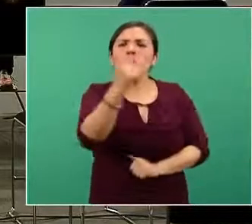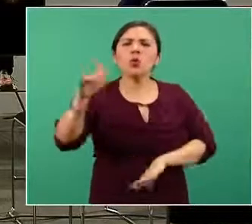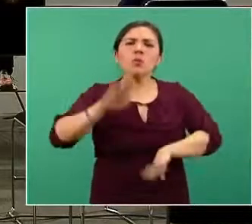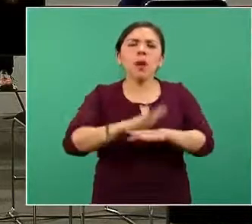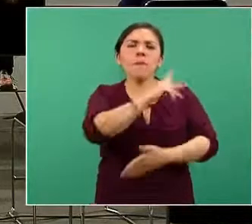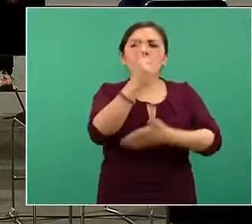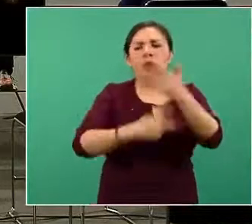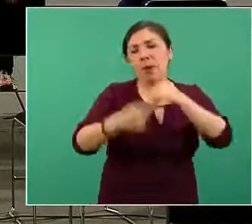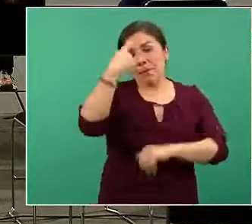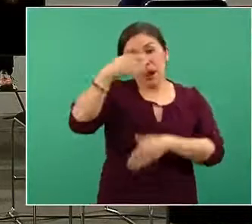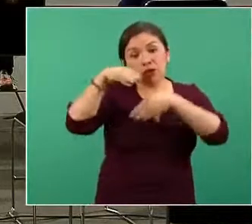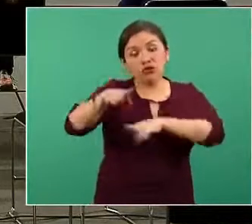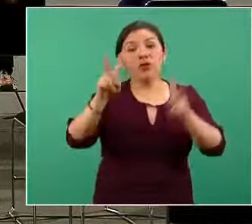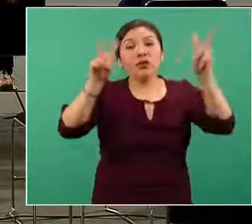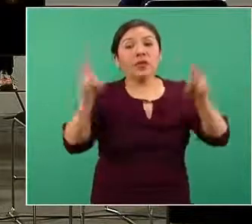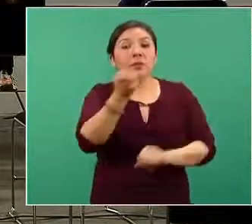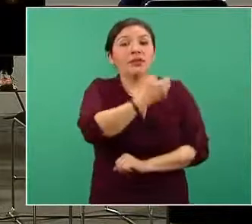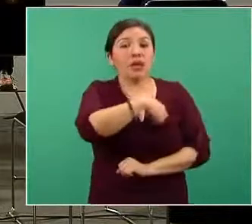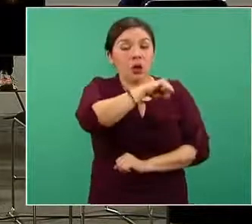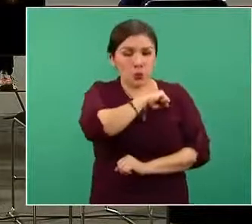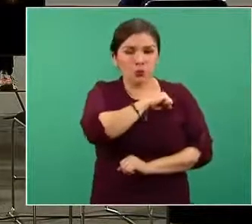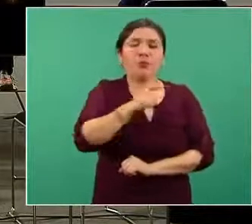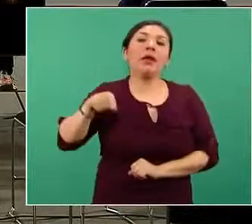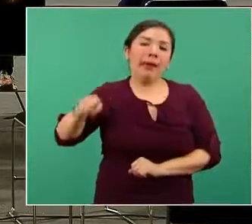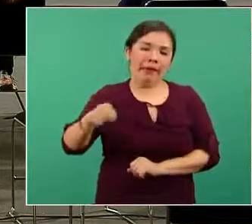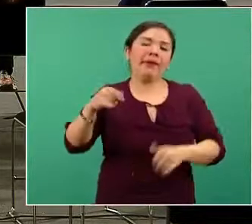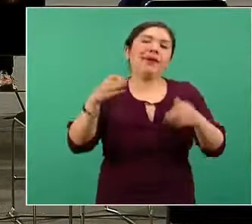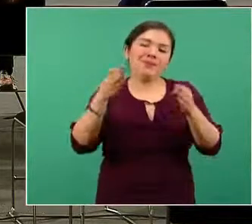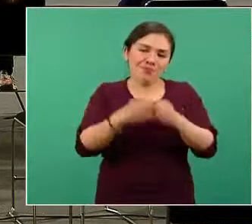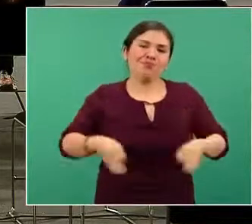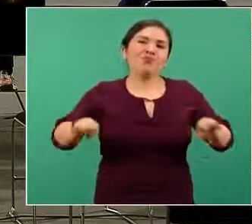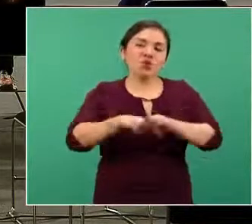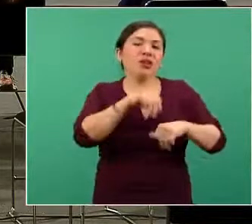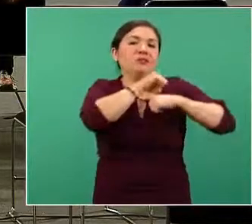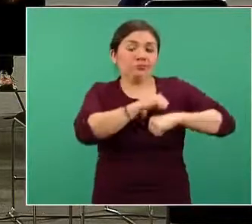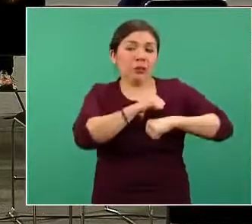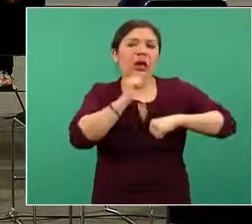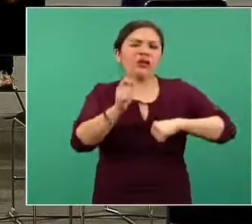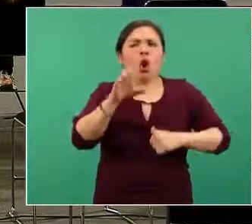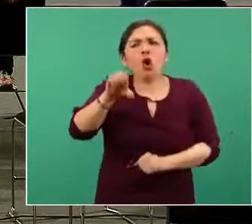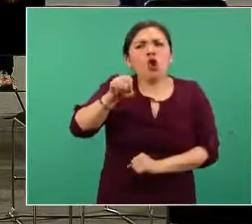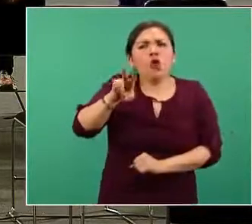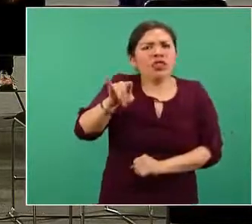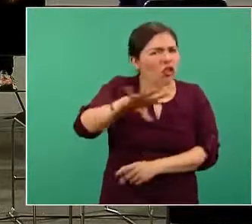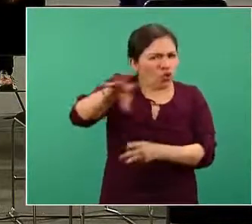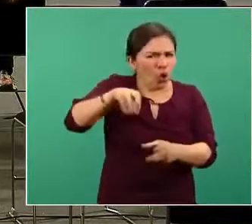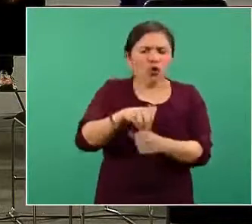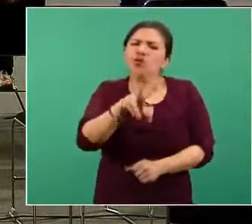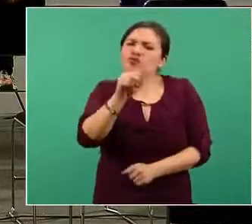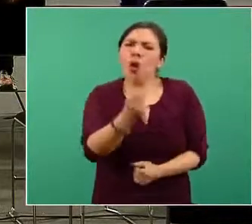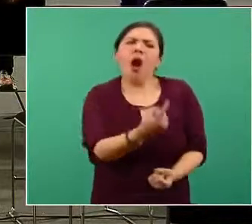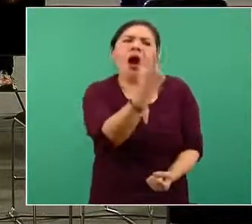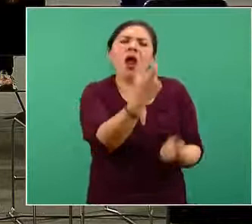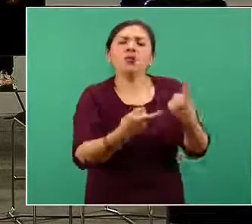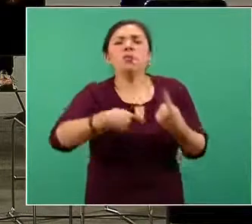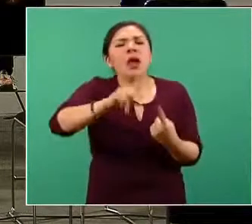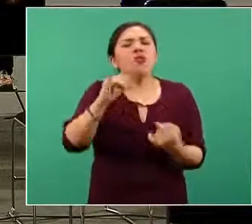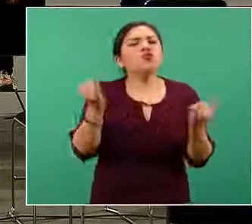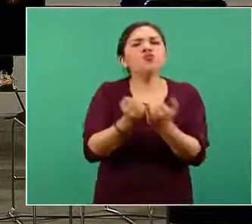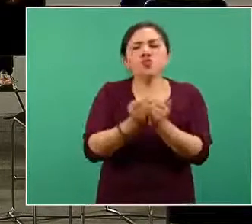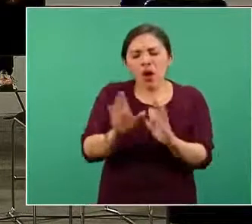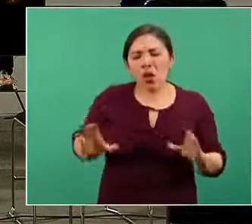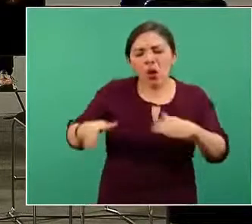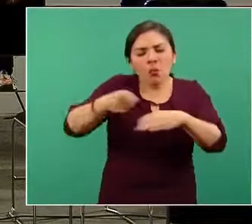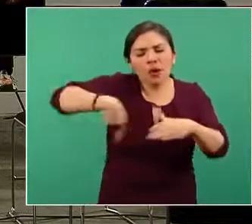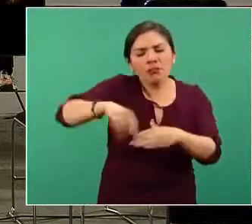salud pública que obviamente están bajo su competencia, que no necesariamente son COVID, pero que también en el aspecto comunitario pues